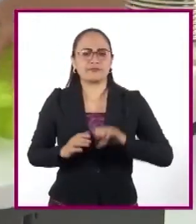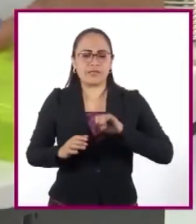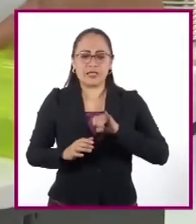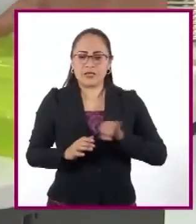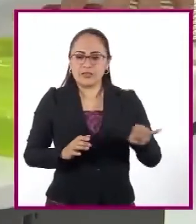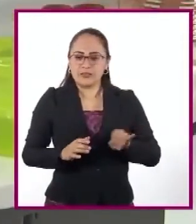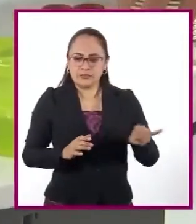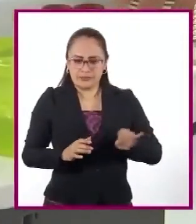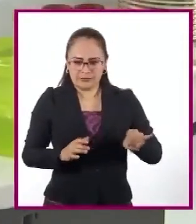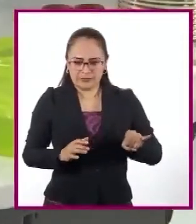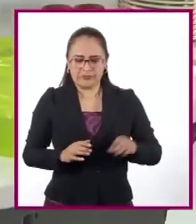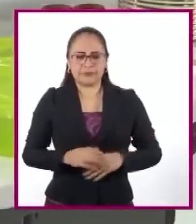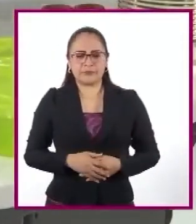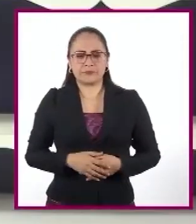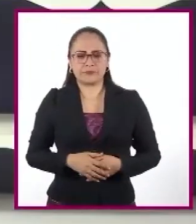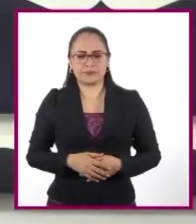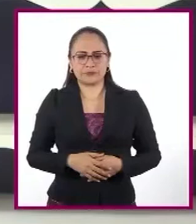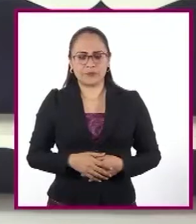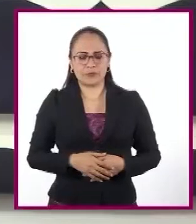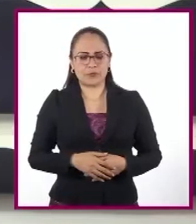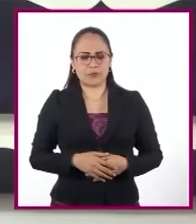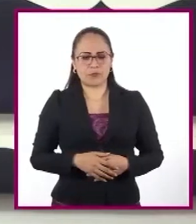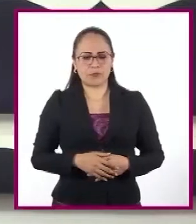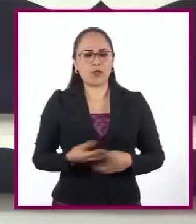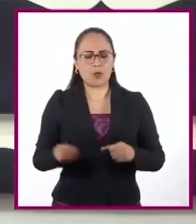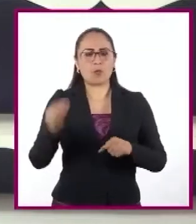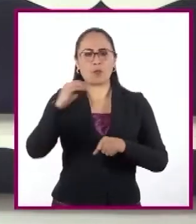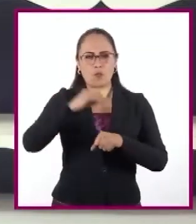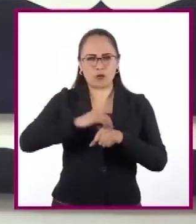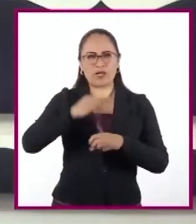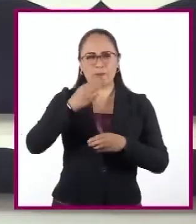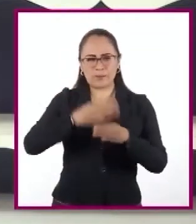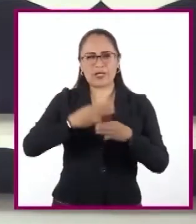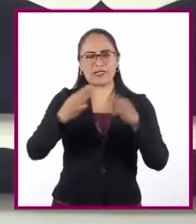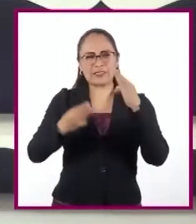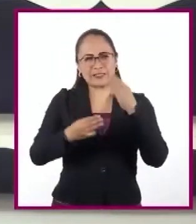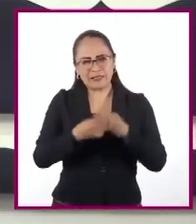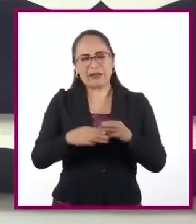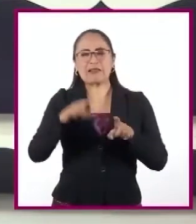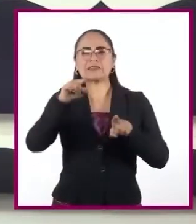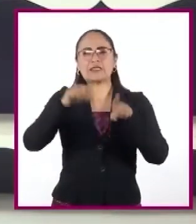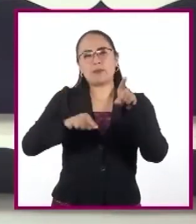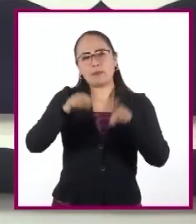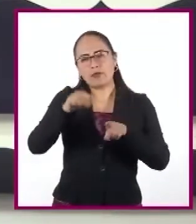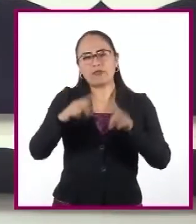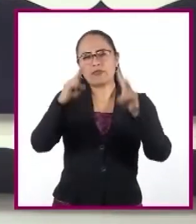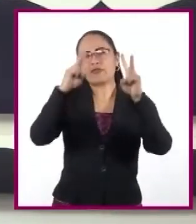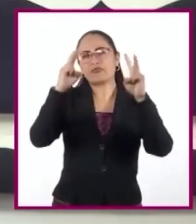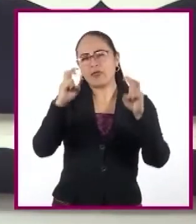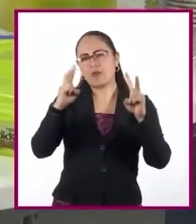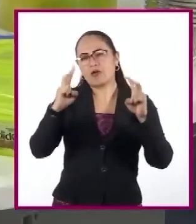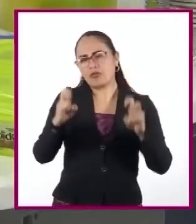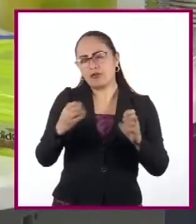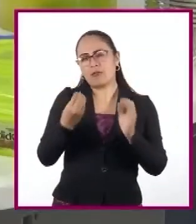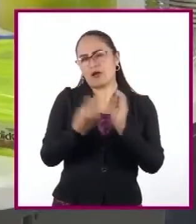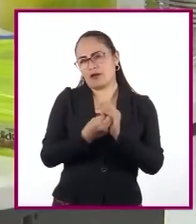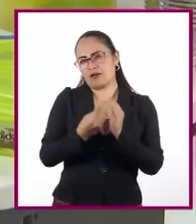izquierdo colocaremos los materiales que varían de acuerdo al tema de cada sesión.